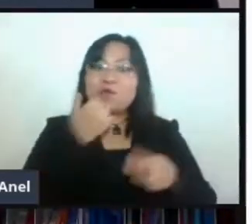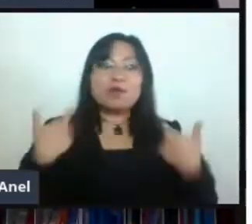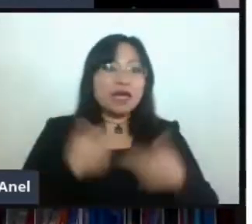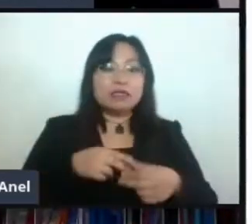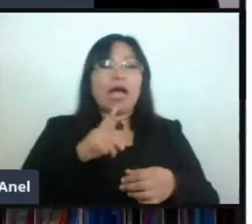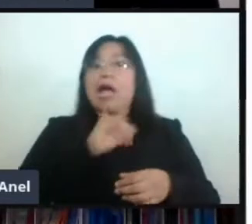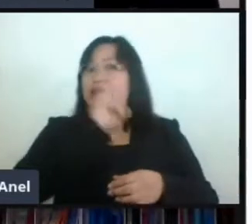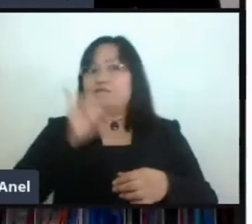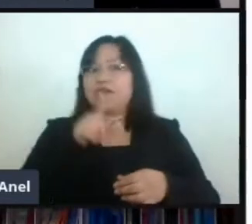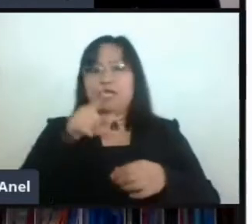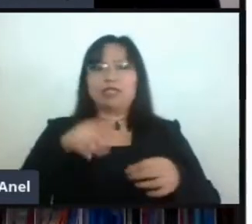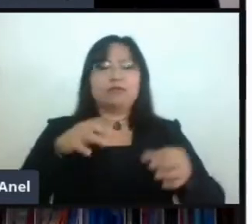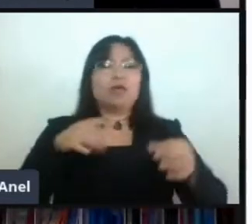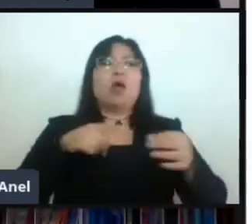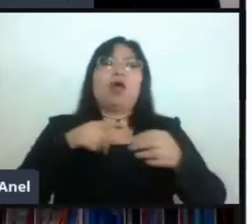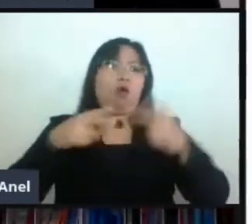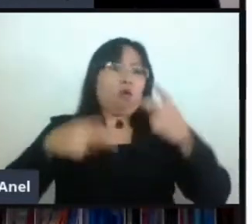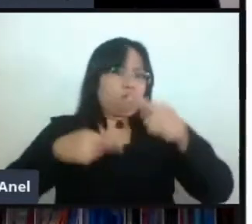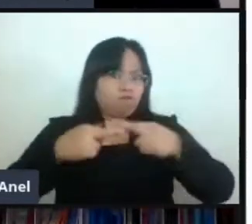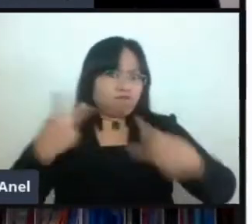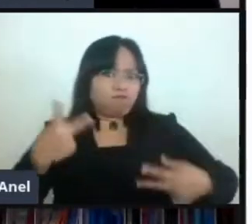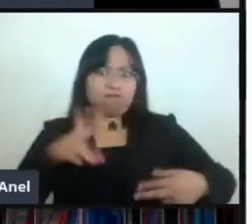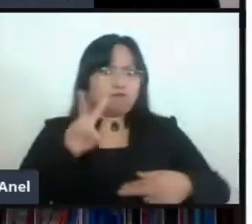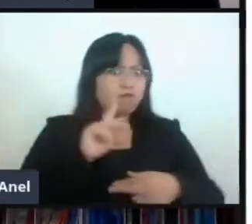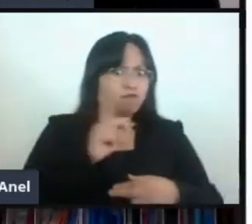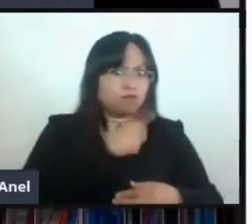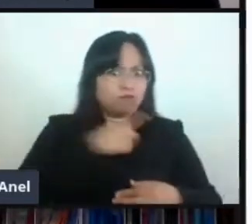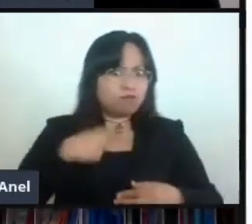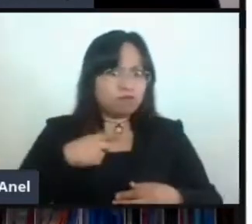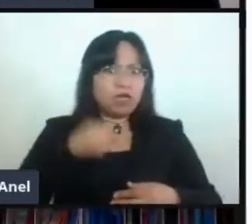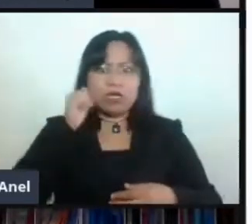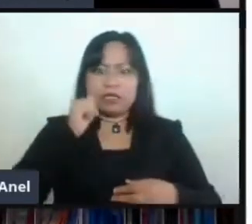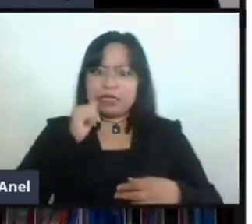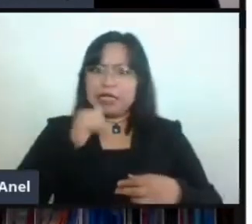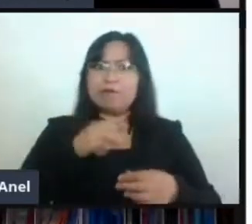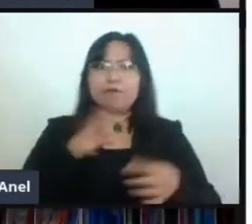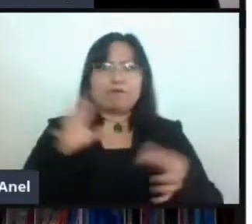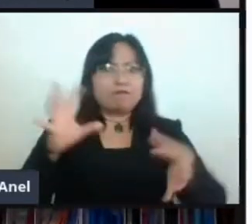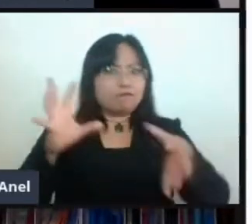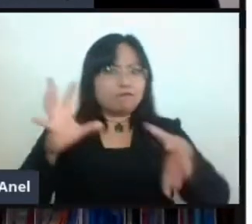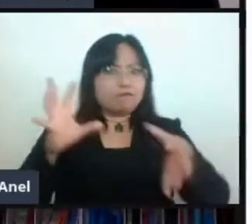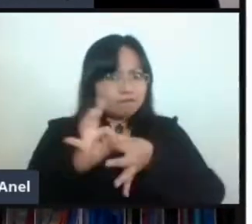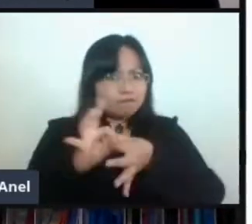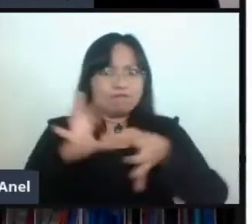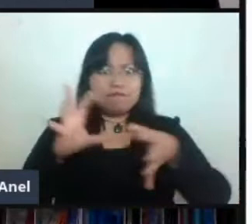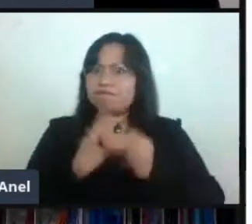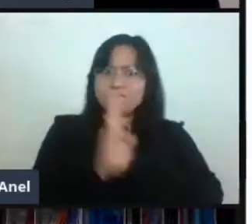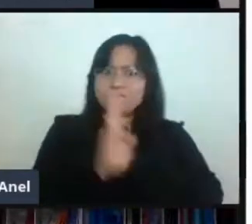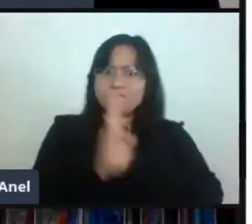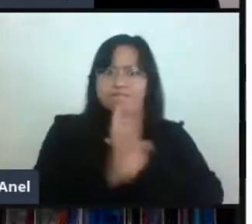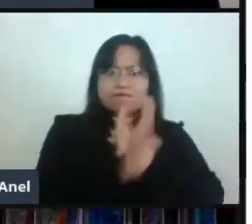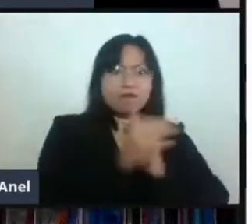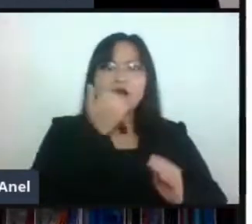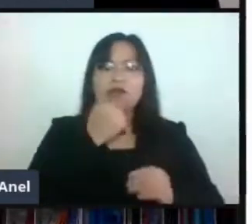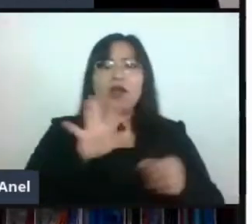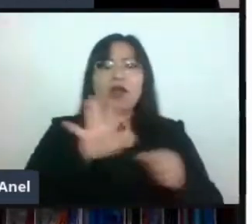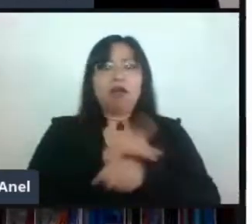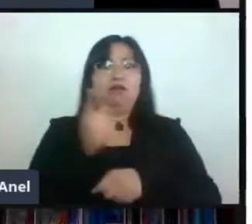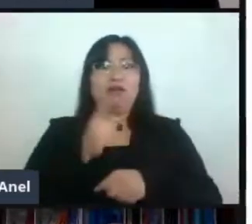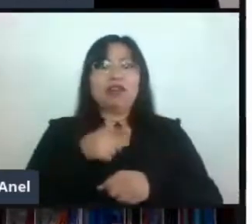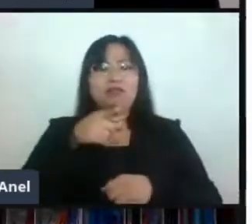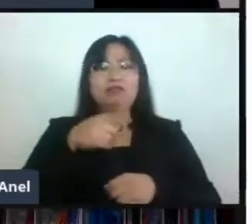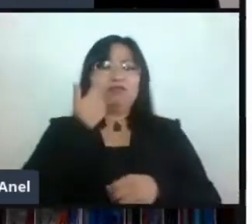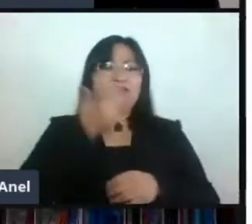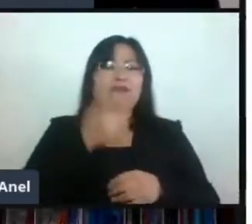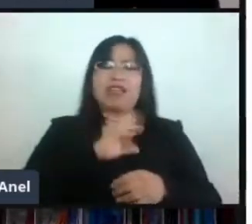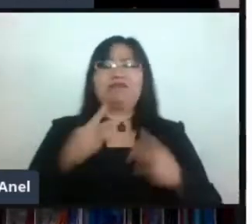una especie de espiral, ¿no? Entonces, el alumno puede ir avanzando, quizás retroceda un poco, pero la retroalimentación le permite ir